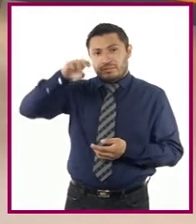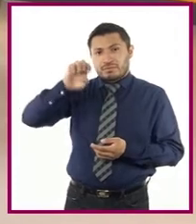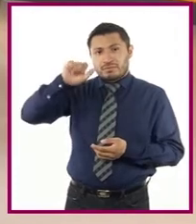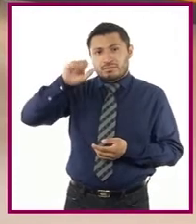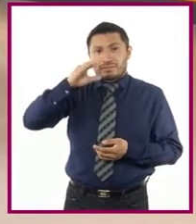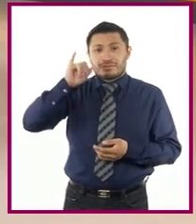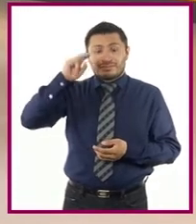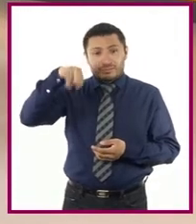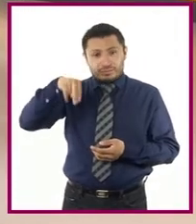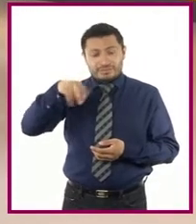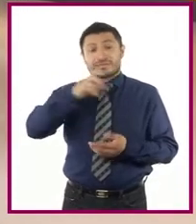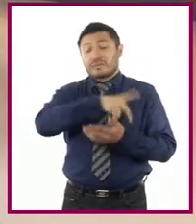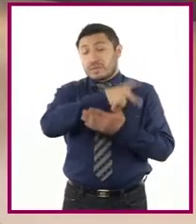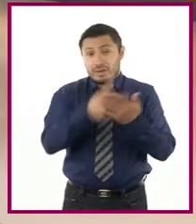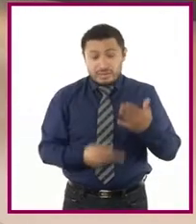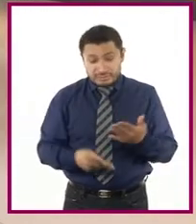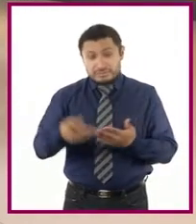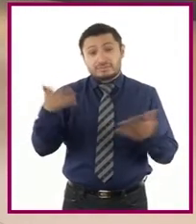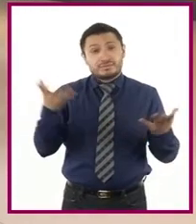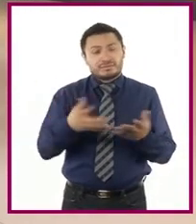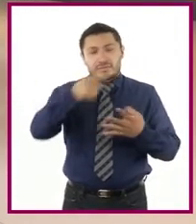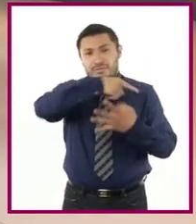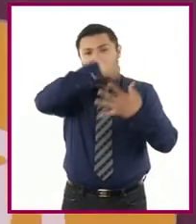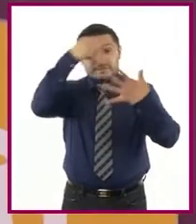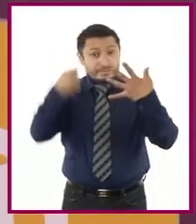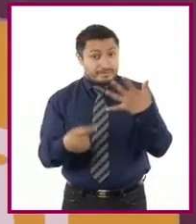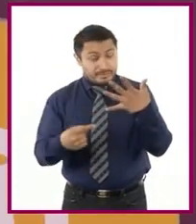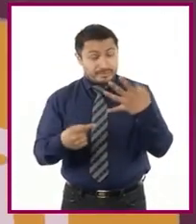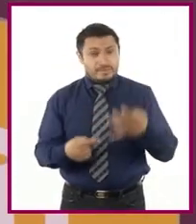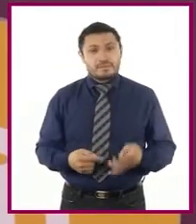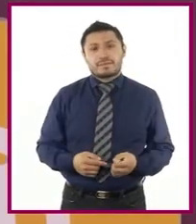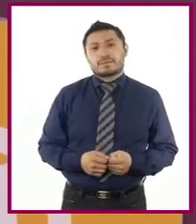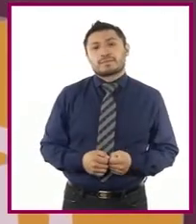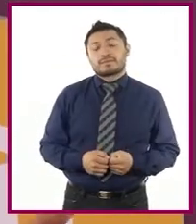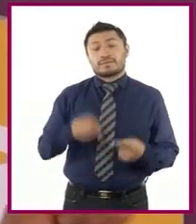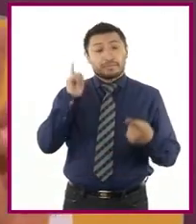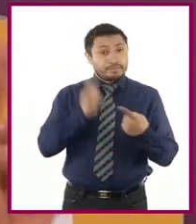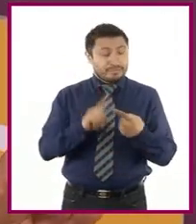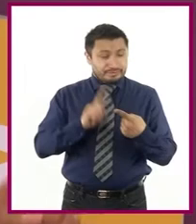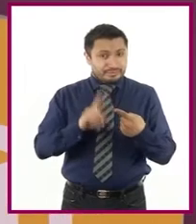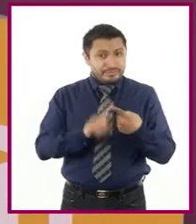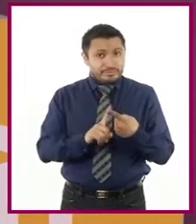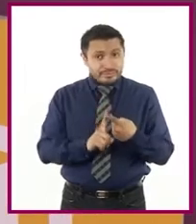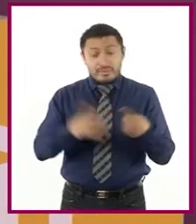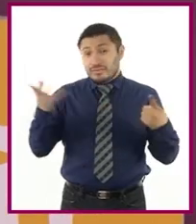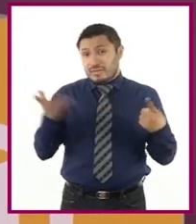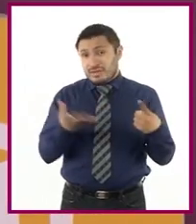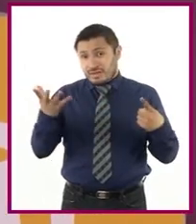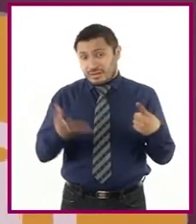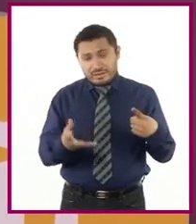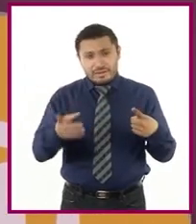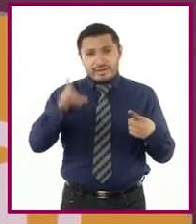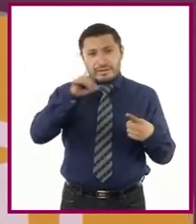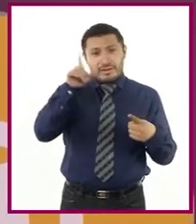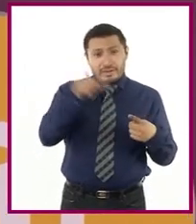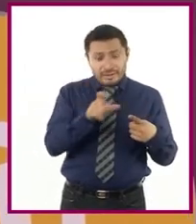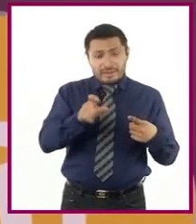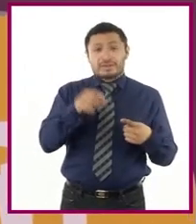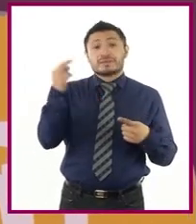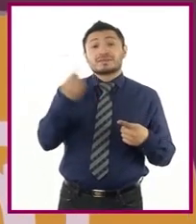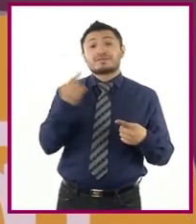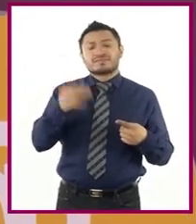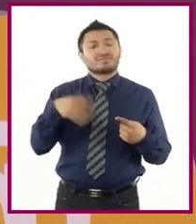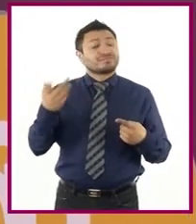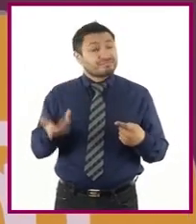lograrlo debemos realizar 5 acciones principales. 1. Hacer el diagnóstico de